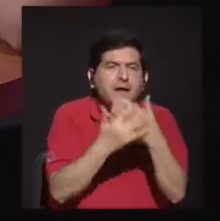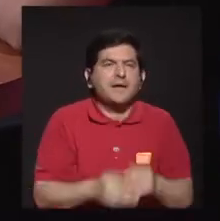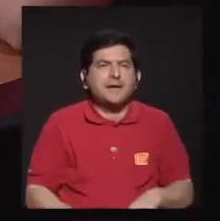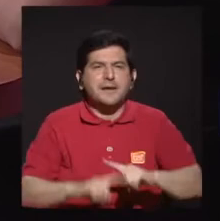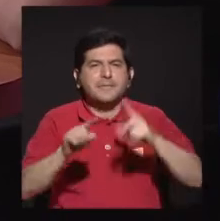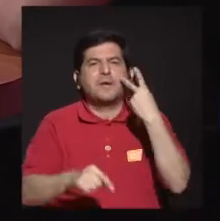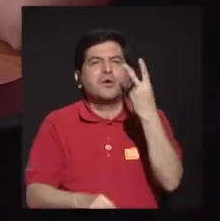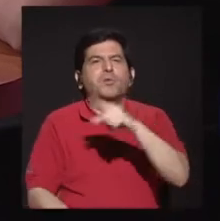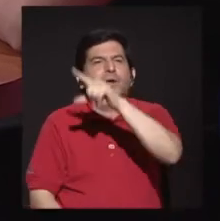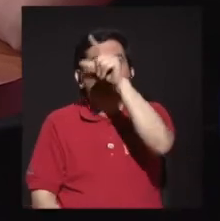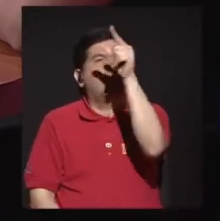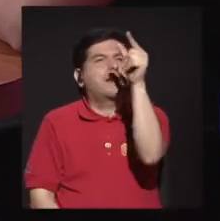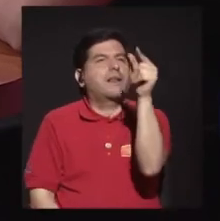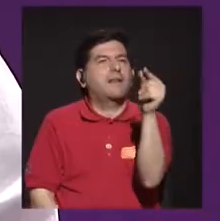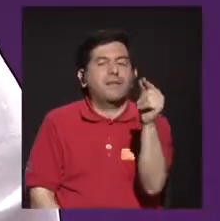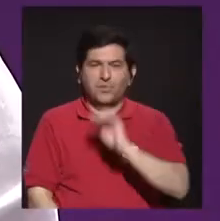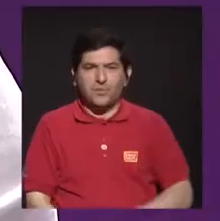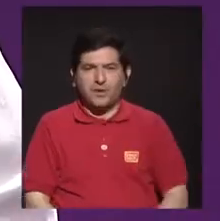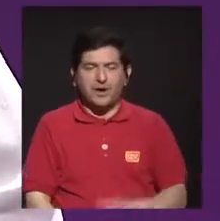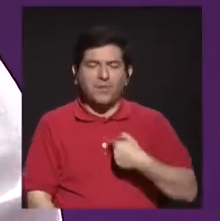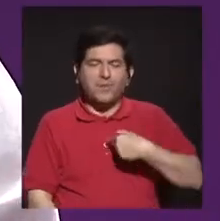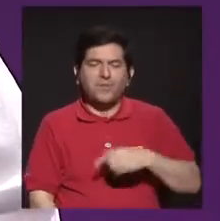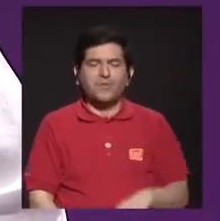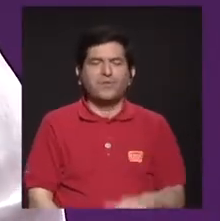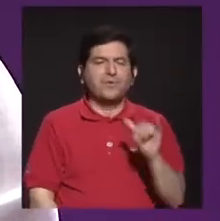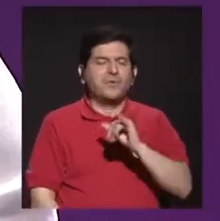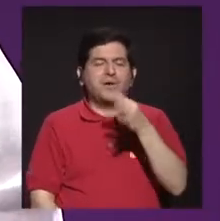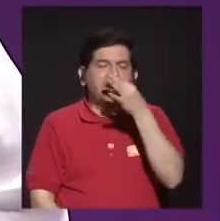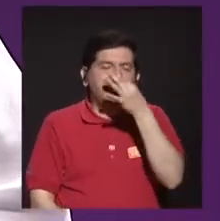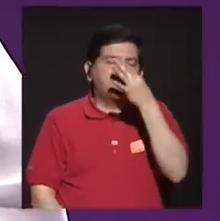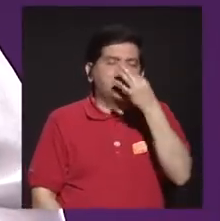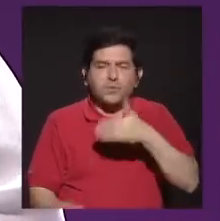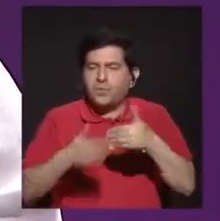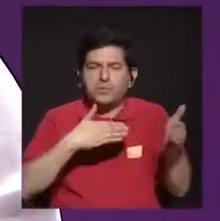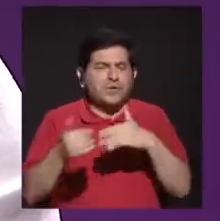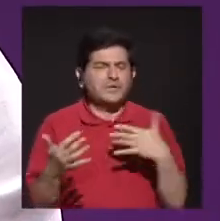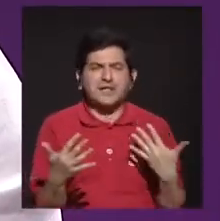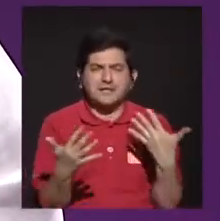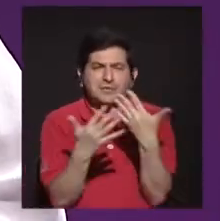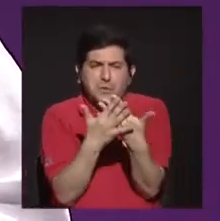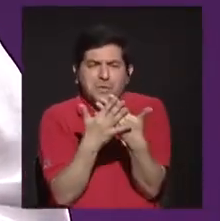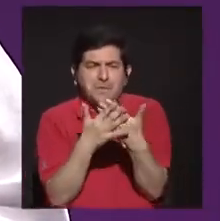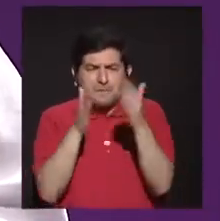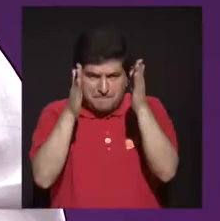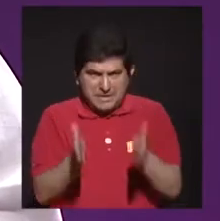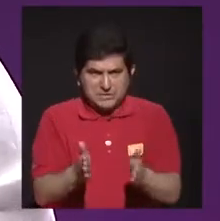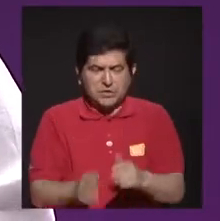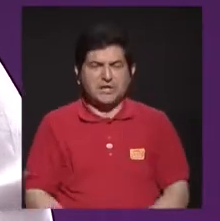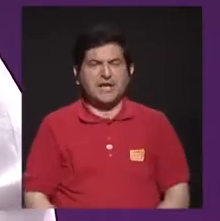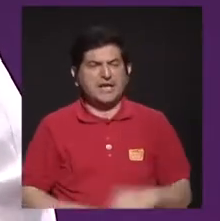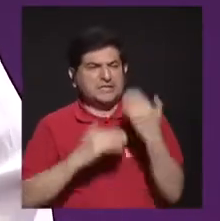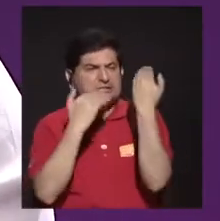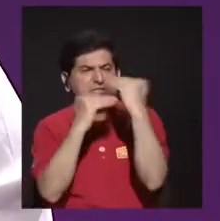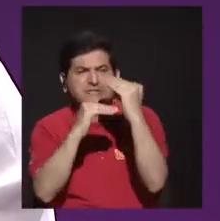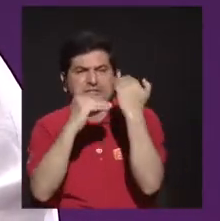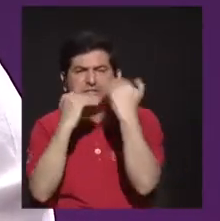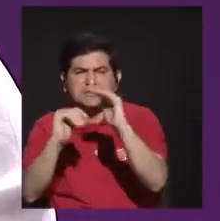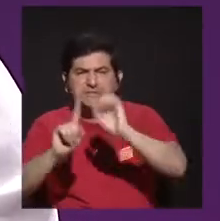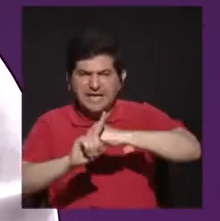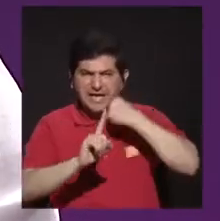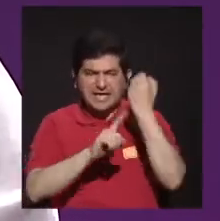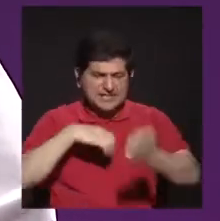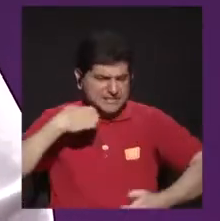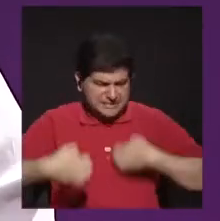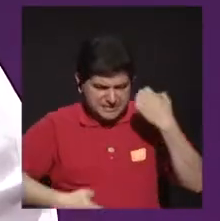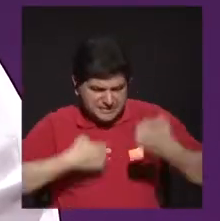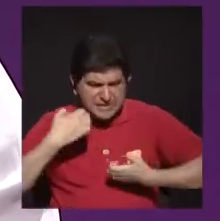caer. Entonces, ¿cómo poder enamorarse estando ahí presa, limitada, como en un estado